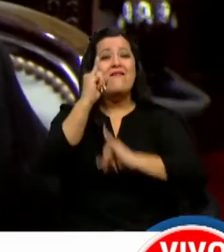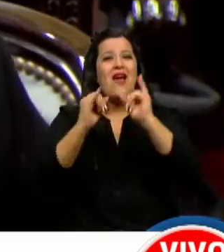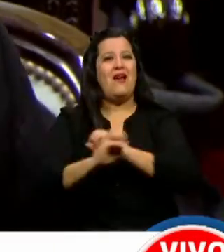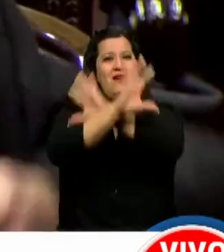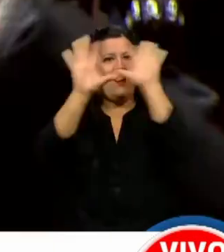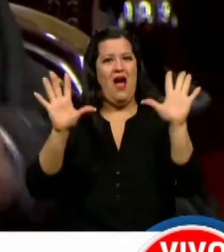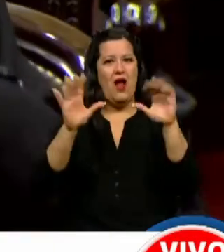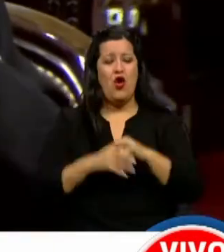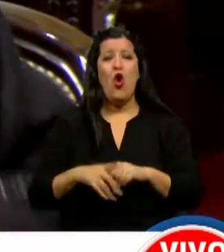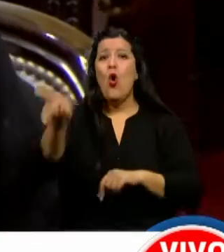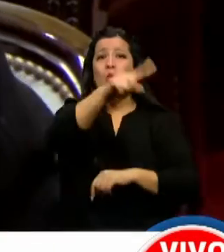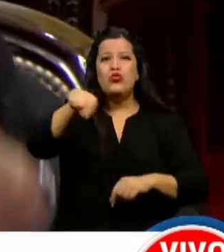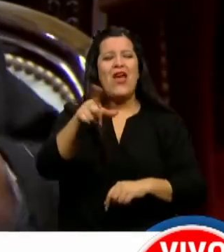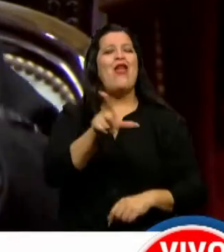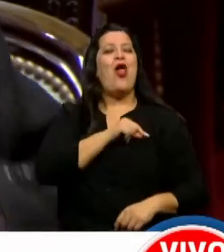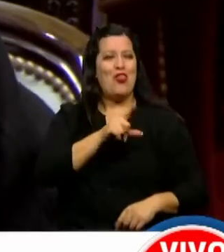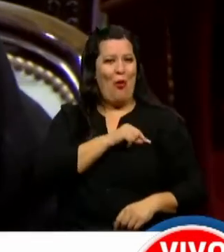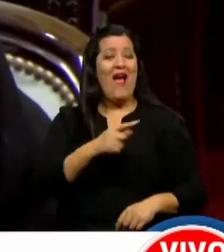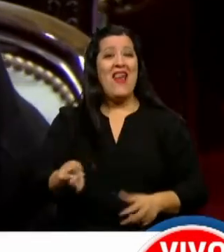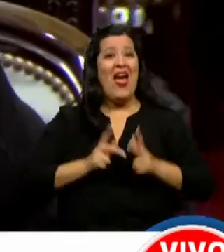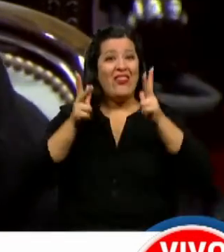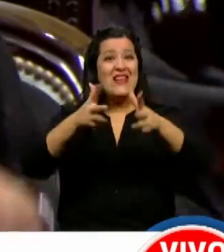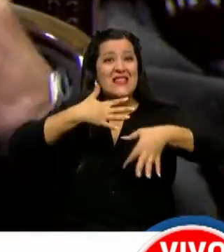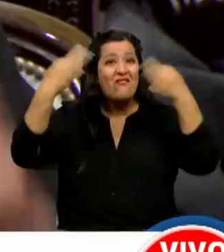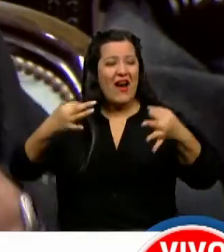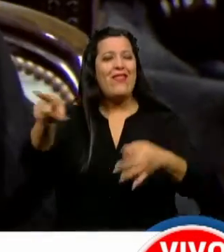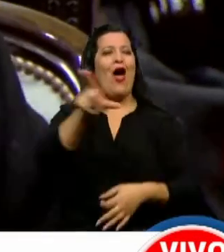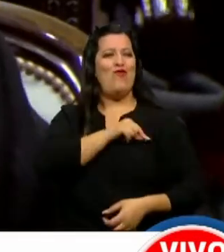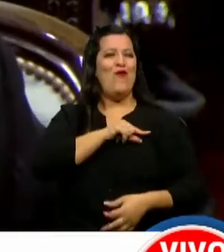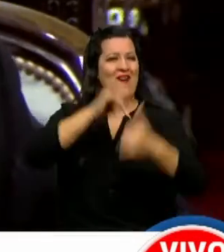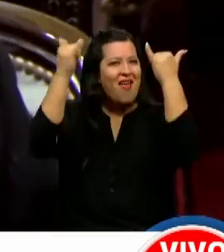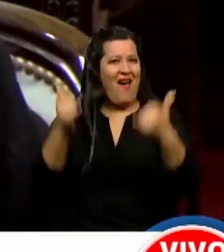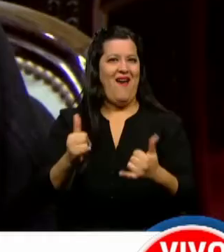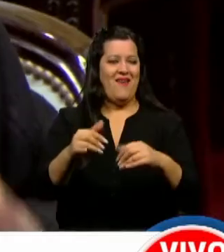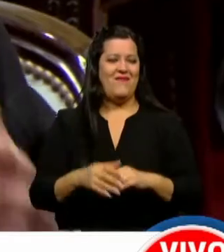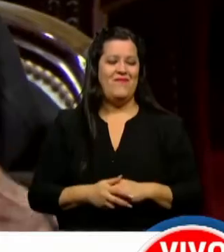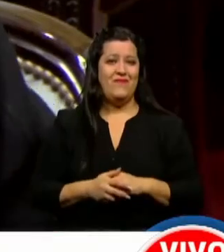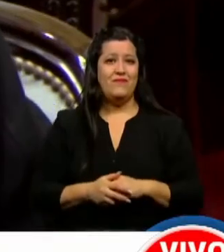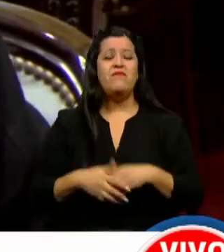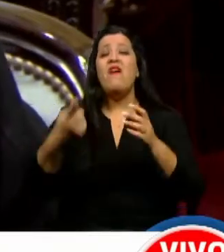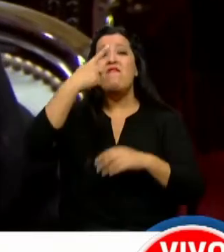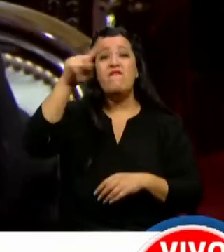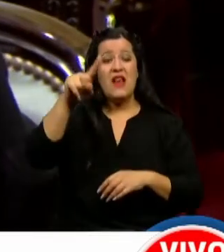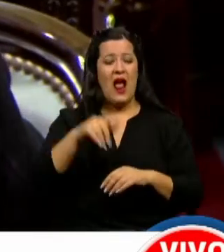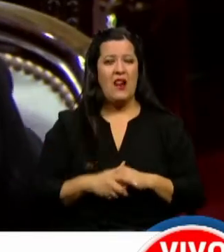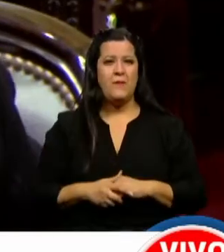quedar claro. Y a ustedes les duele cuando uno le dice las cosas como tienen que ser.